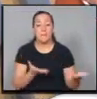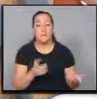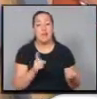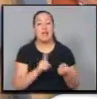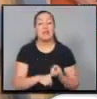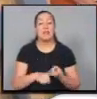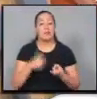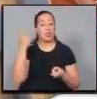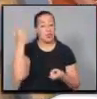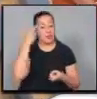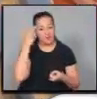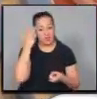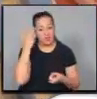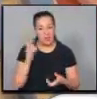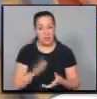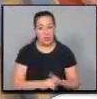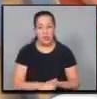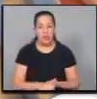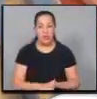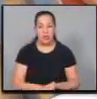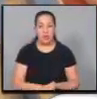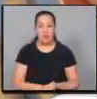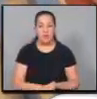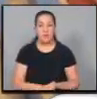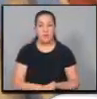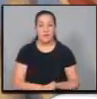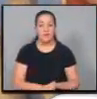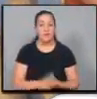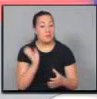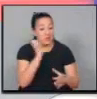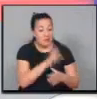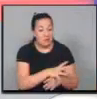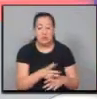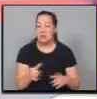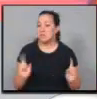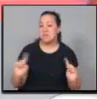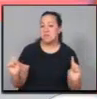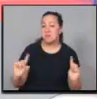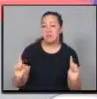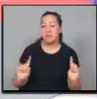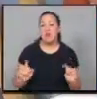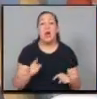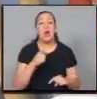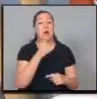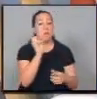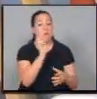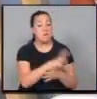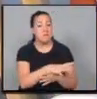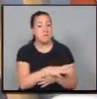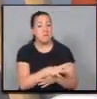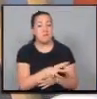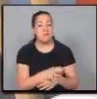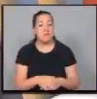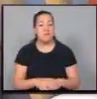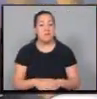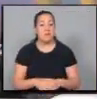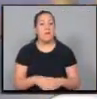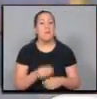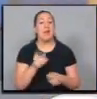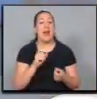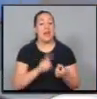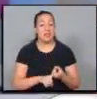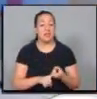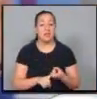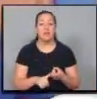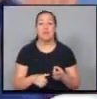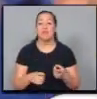Messi. Tiene fecha el casamiento de Messi. ¿Te llegó algo a vos? Yo no pondría la fecha. Alejo, ¿te llegó alguna invitación para el casamiento? Yo no